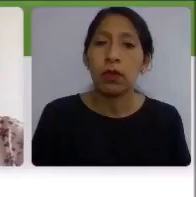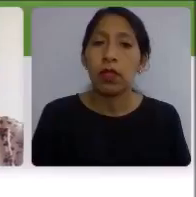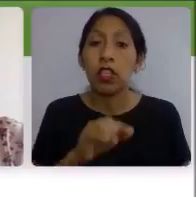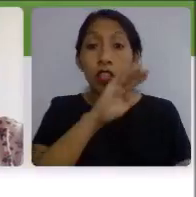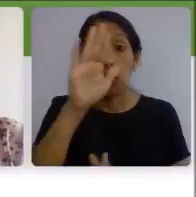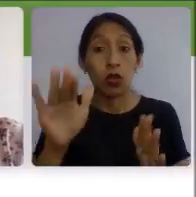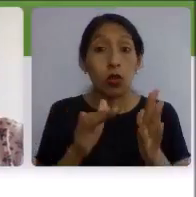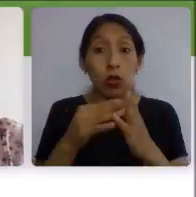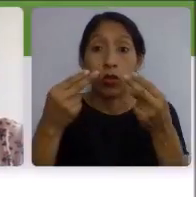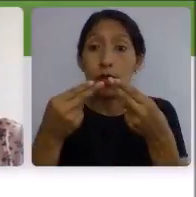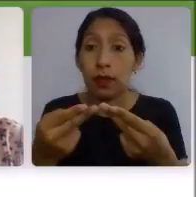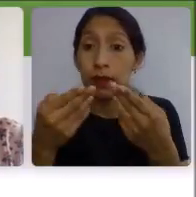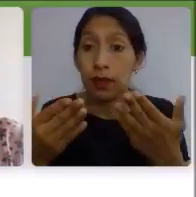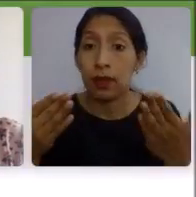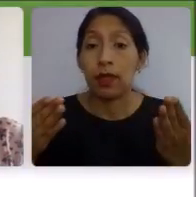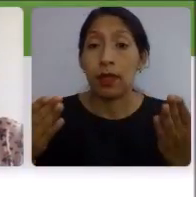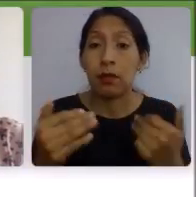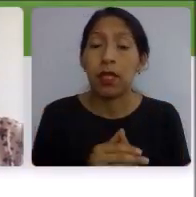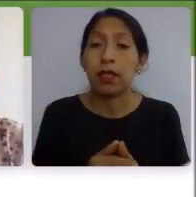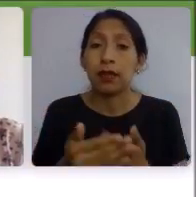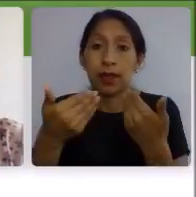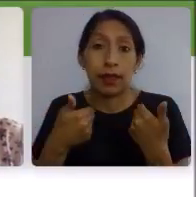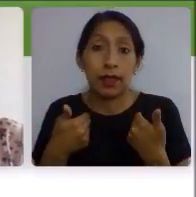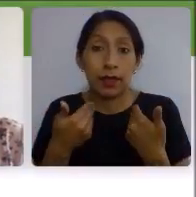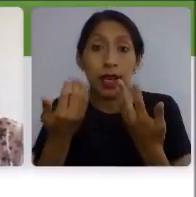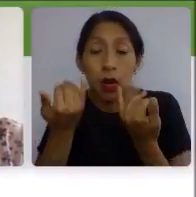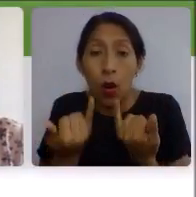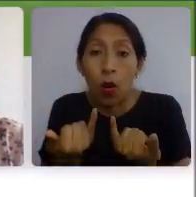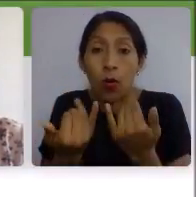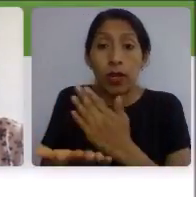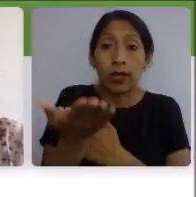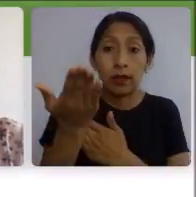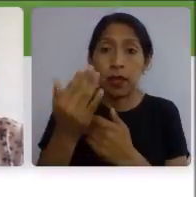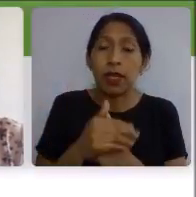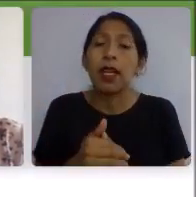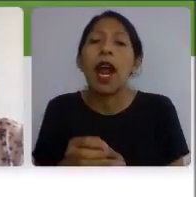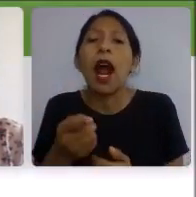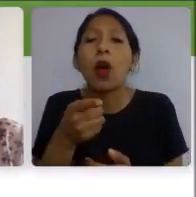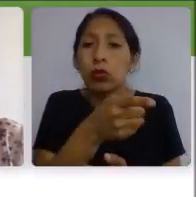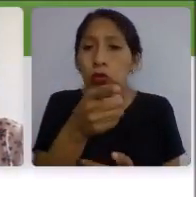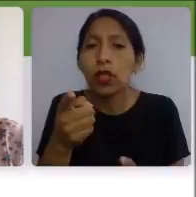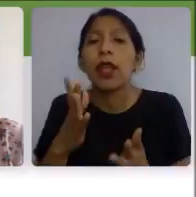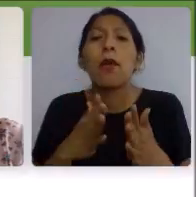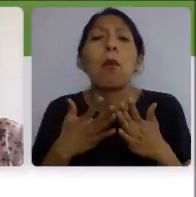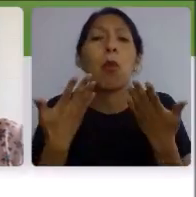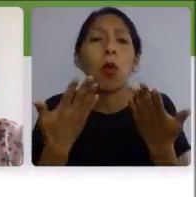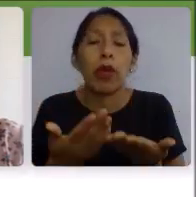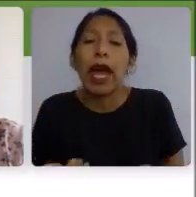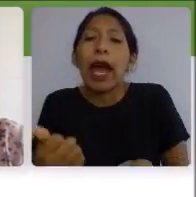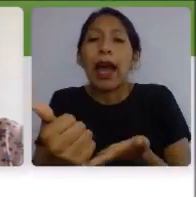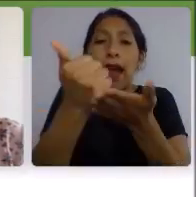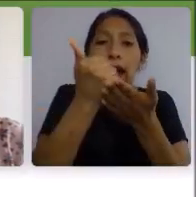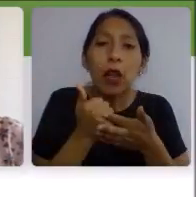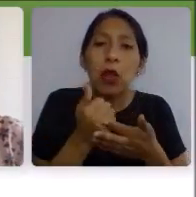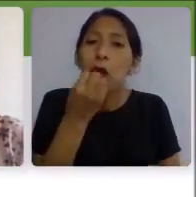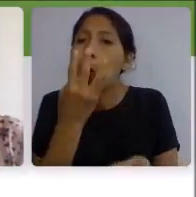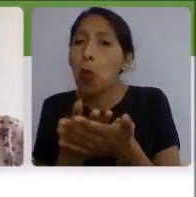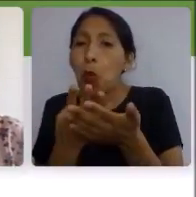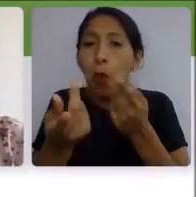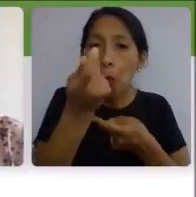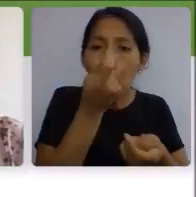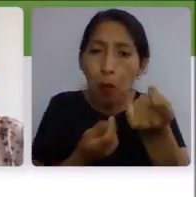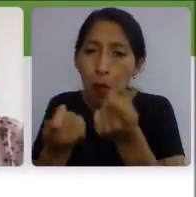estas herramientas que les vengo a traer esta mañana, espero les sirva a ustedes para que puedan lograr una buena